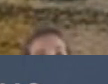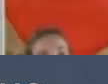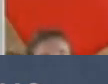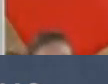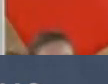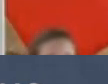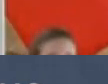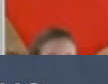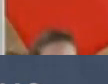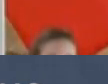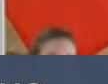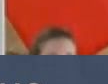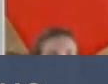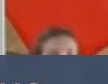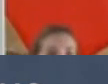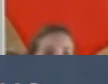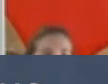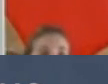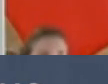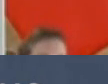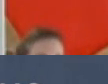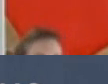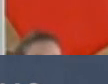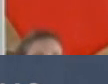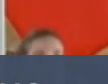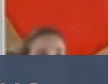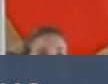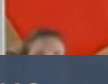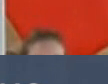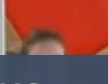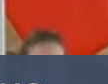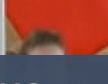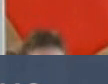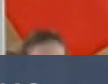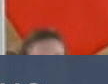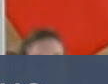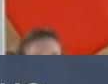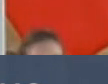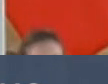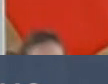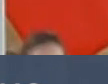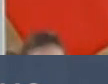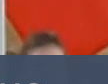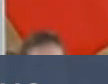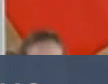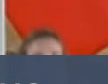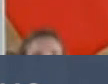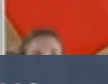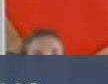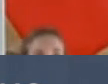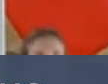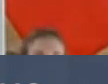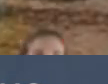distinciones. Y vamos a promover en conjunto con nuestra canciller, que fue además presidenta de la Comisión Interamericana de Derechos Humanos, una sola